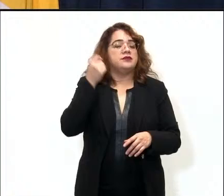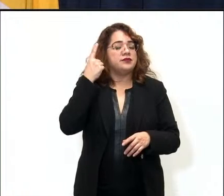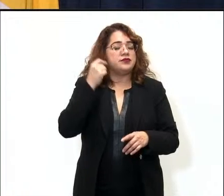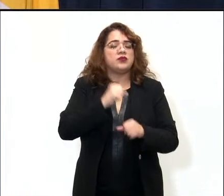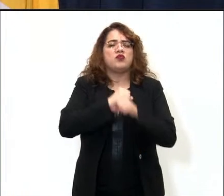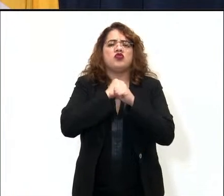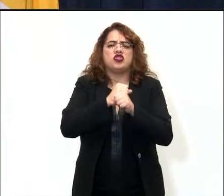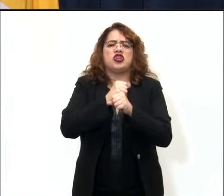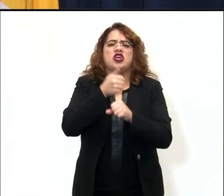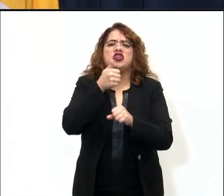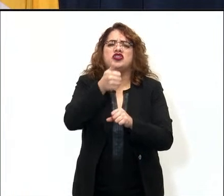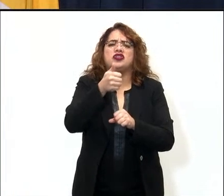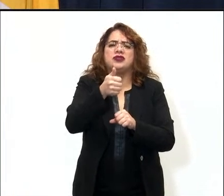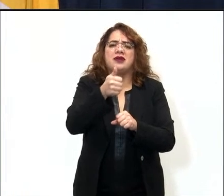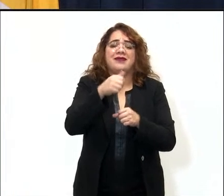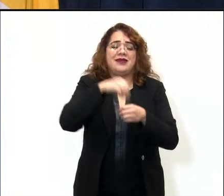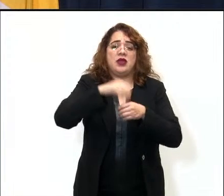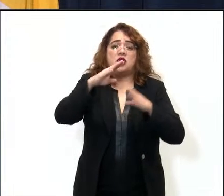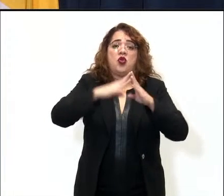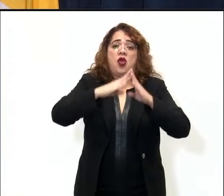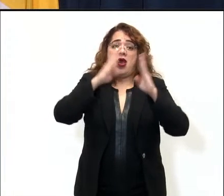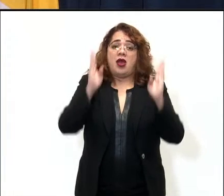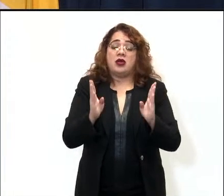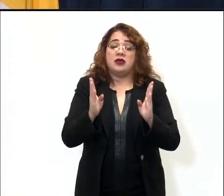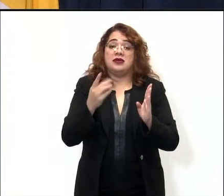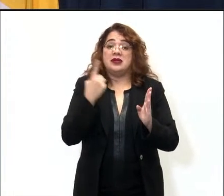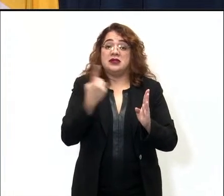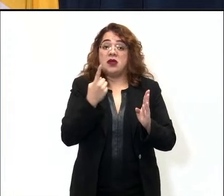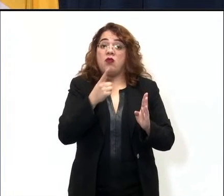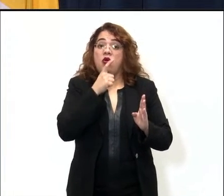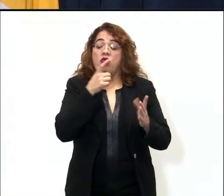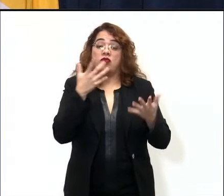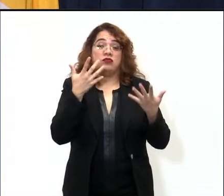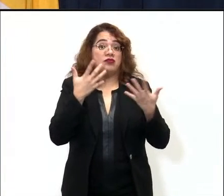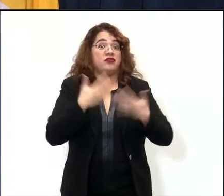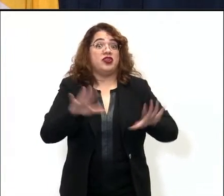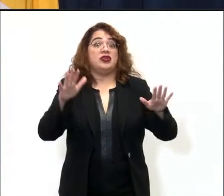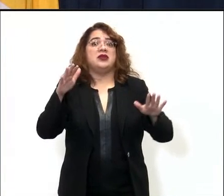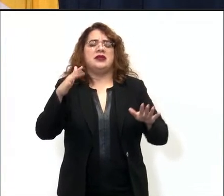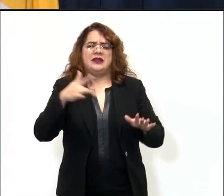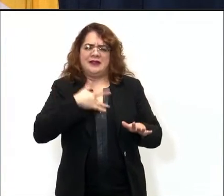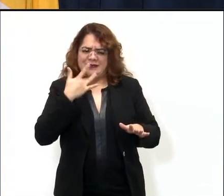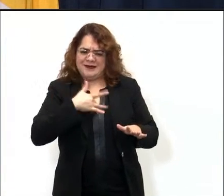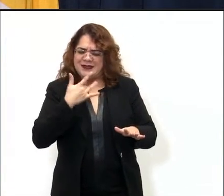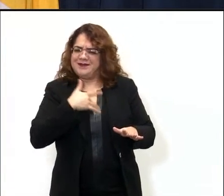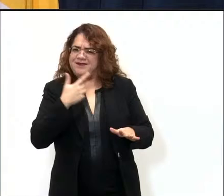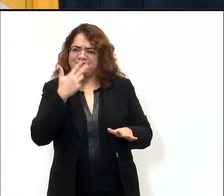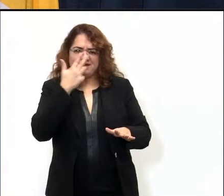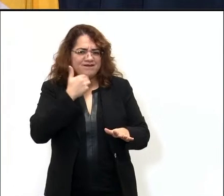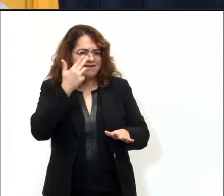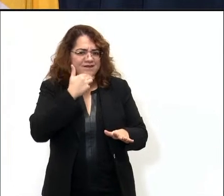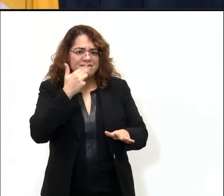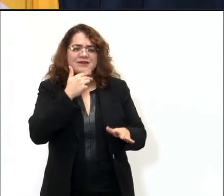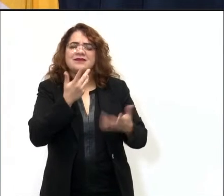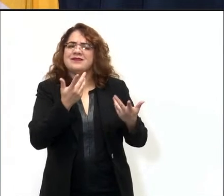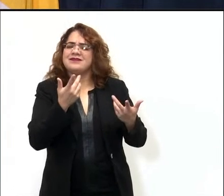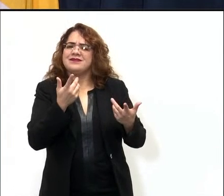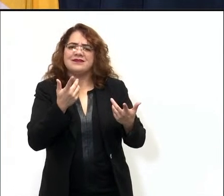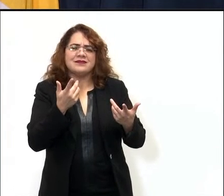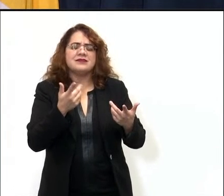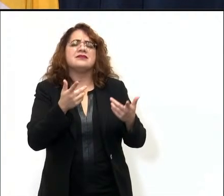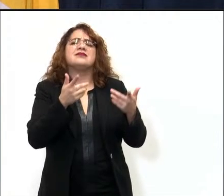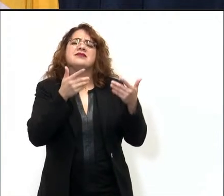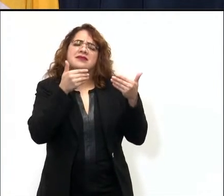que se protejan mutuamente y protejan a la comunidad. Las personas que viven con alguien que están enfermos